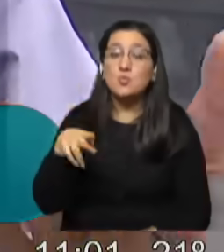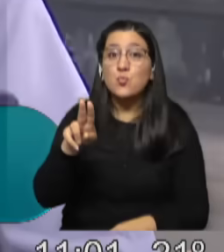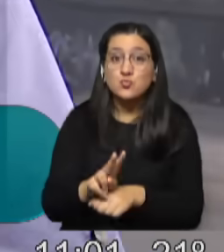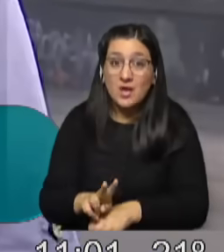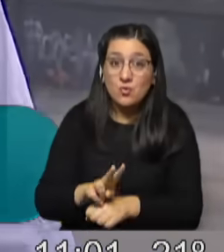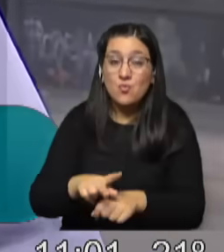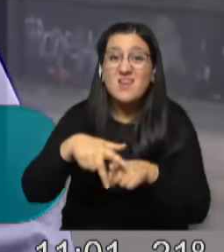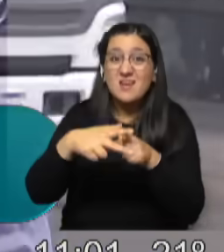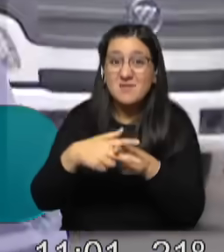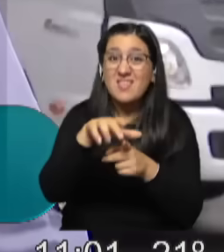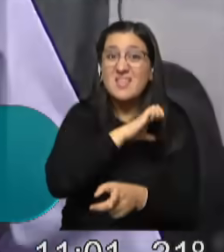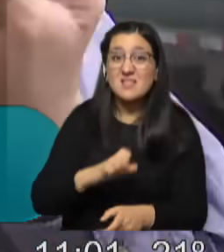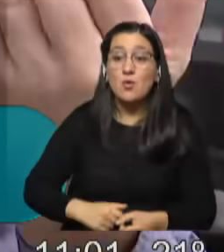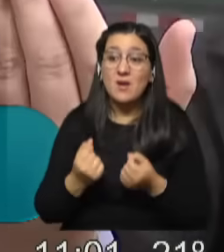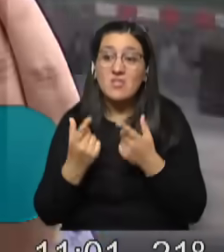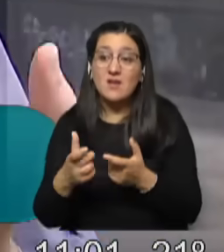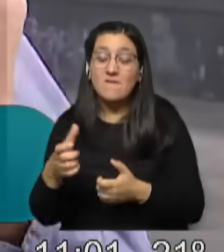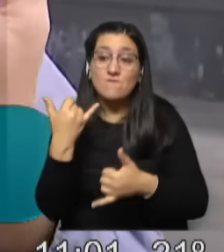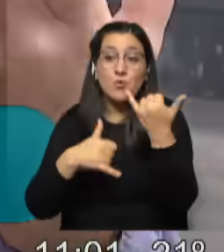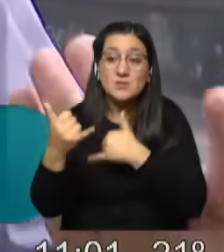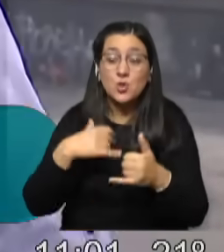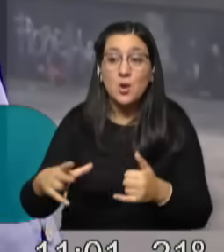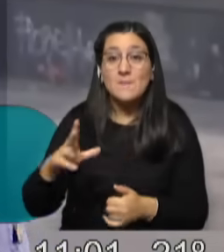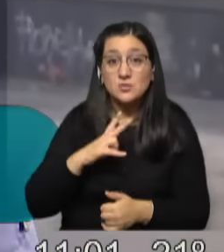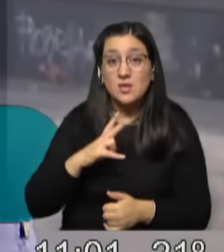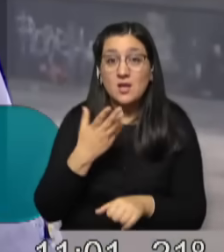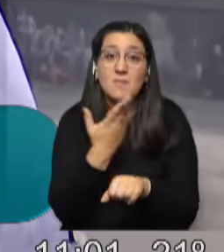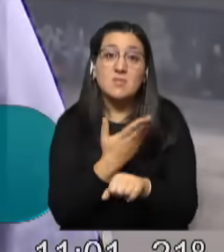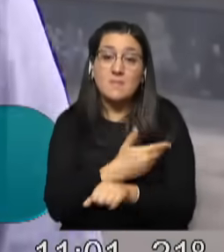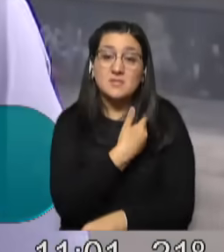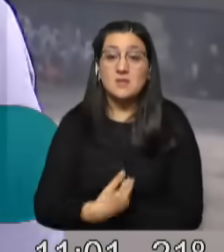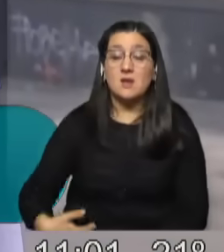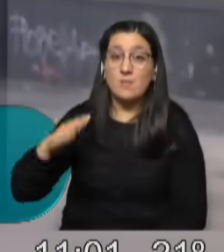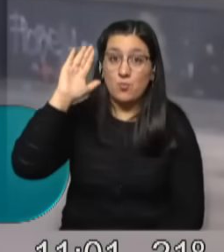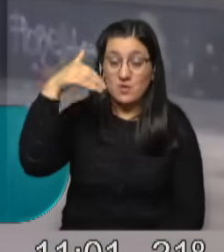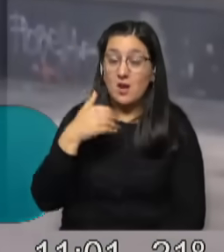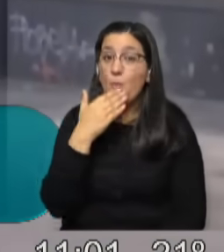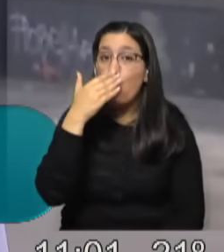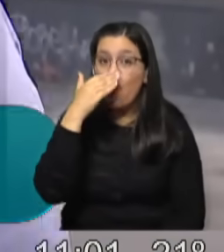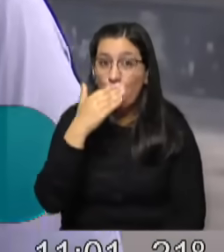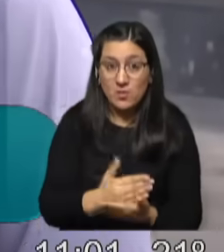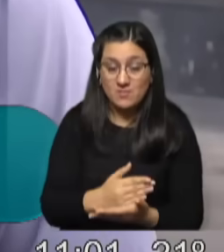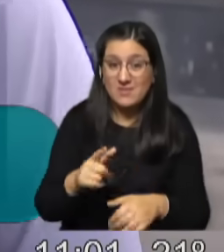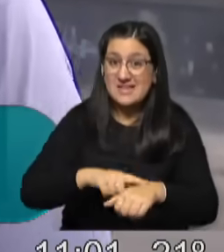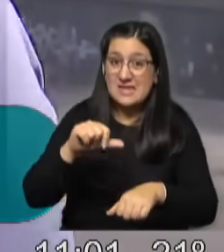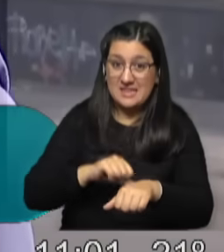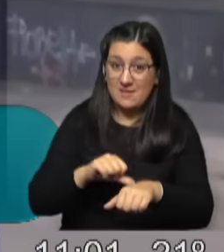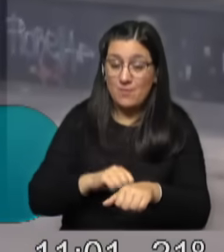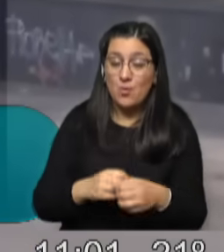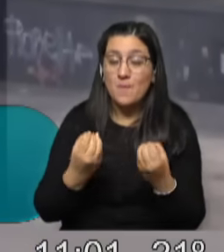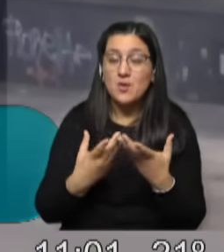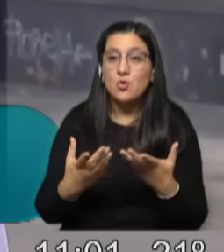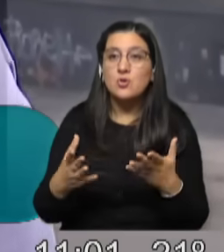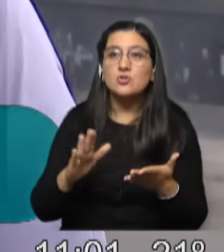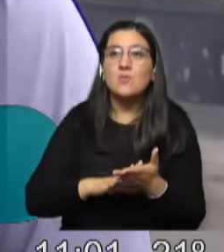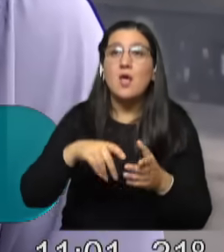base del Estado, para brindar información que pedía el presidente de la República. Te hago la última, Eduardo, porque nos estamos quedando sin tiempo. En virtud